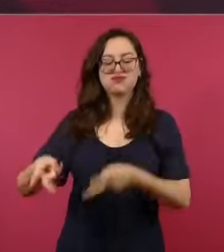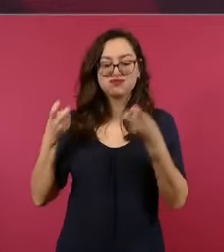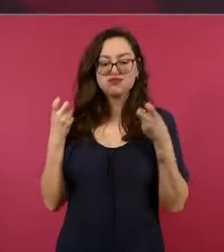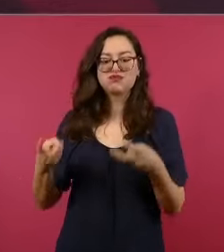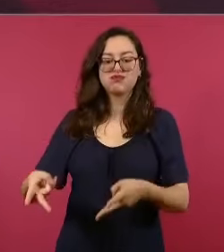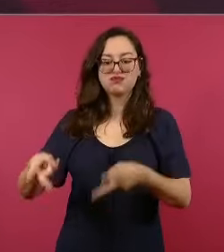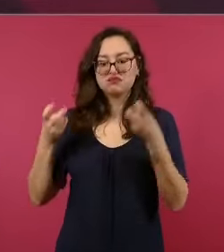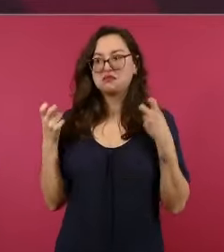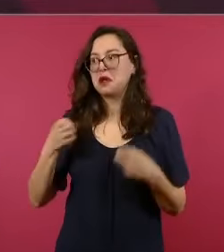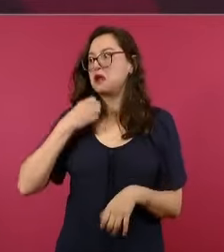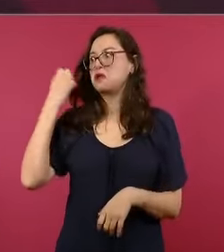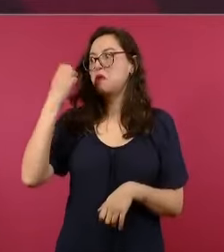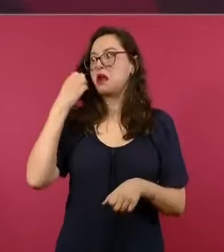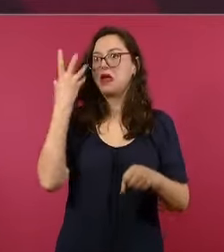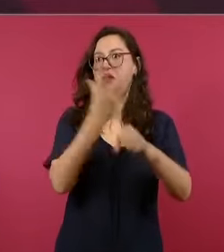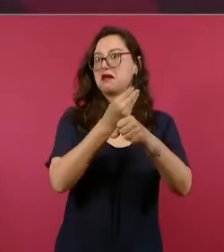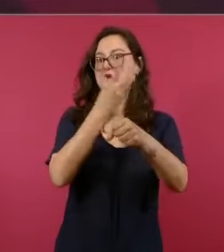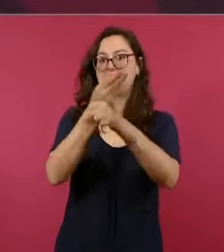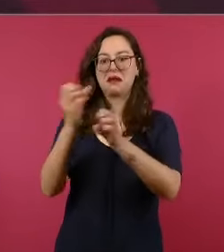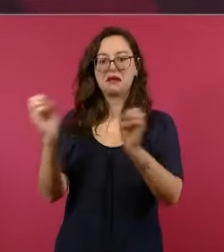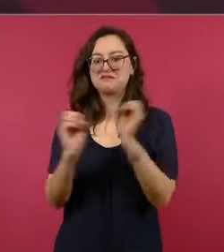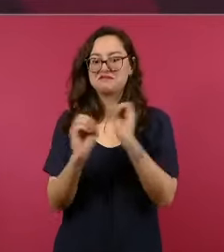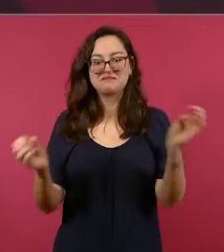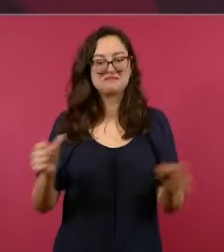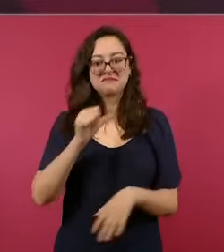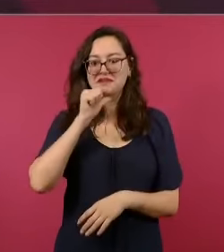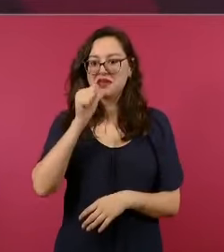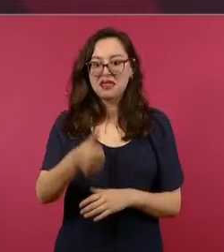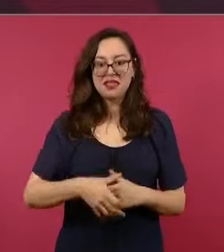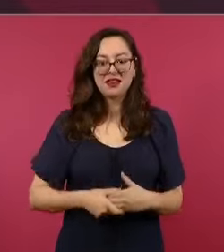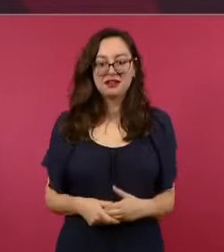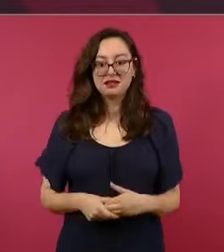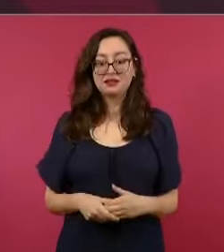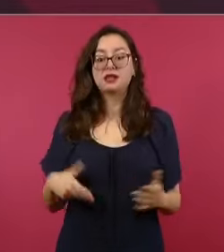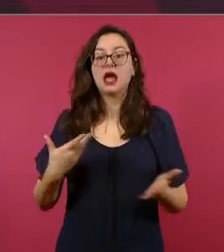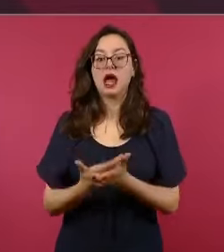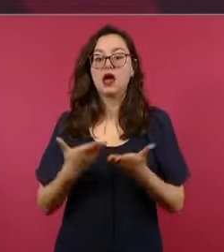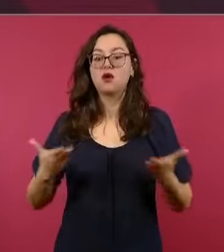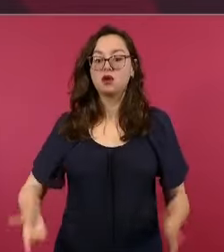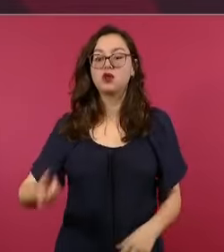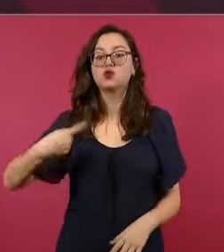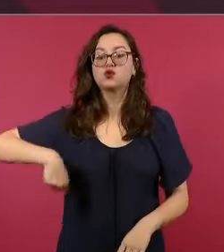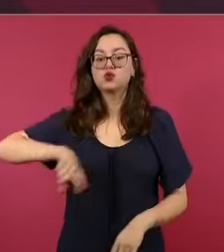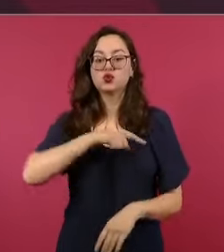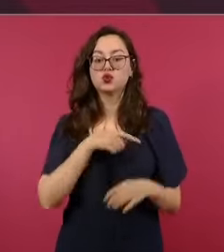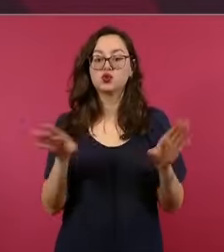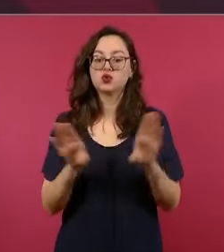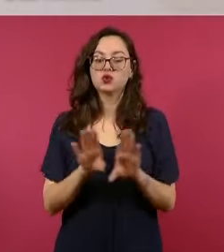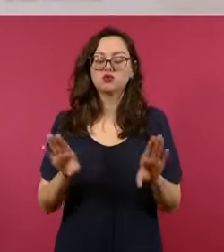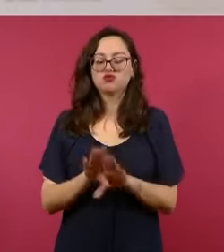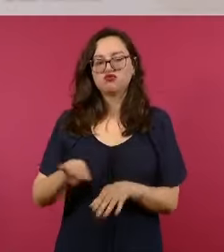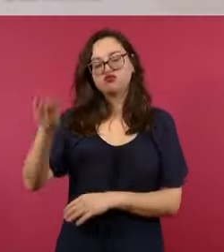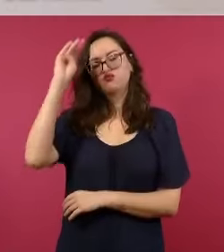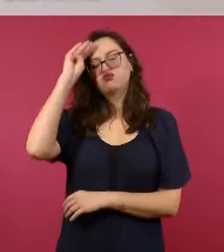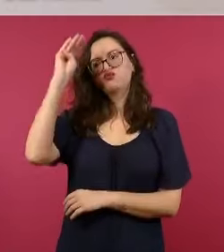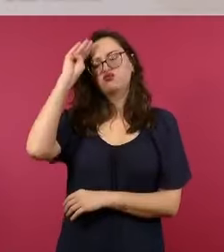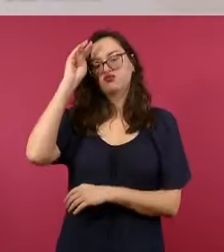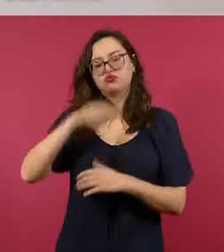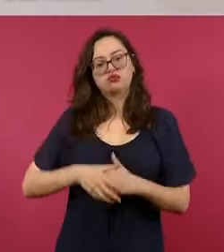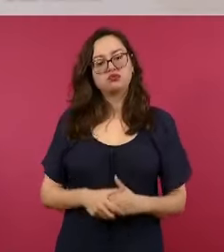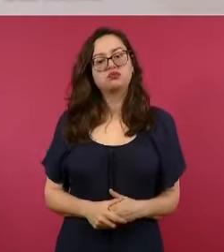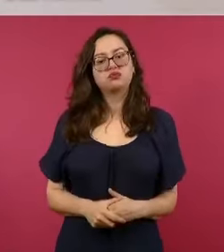robadero Qué se hizo se le entregó el presupuesto de